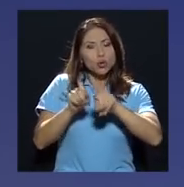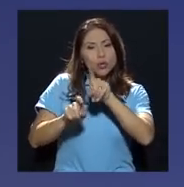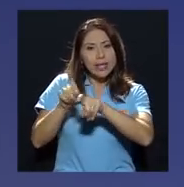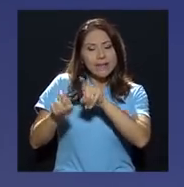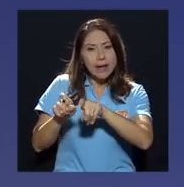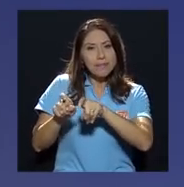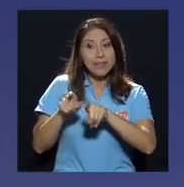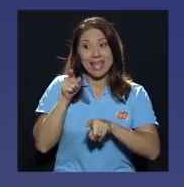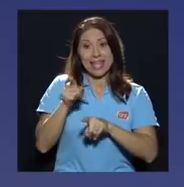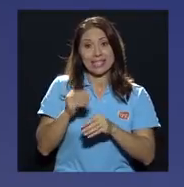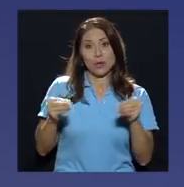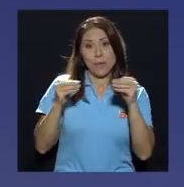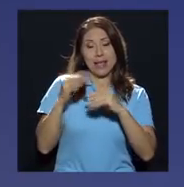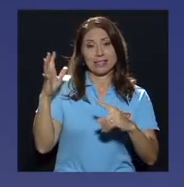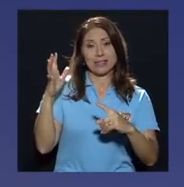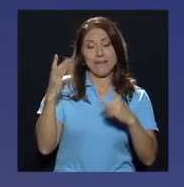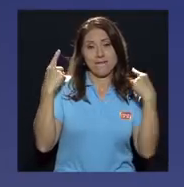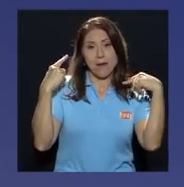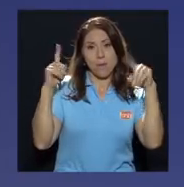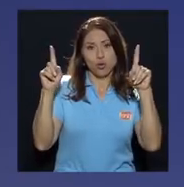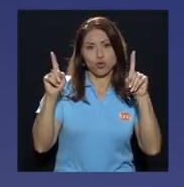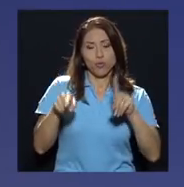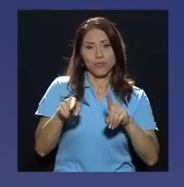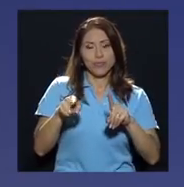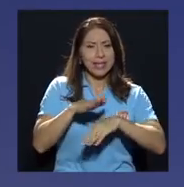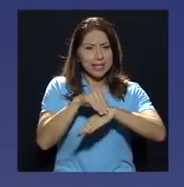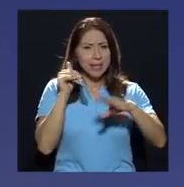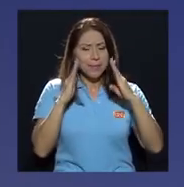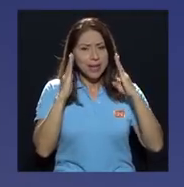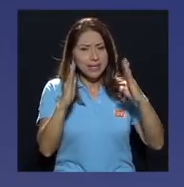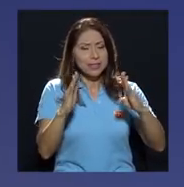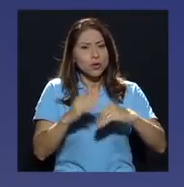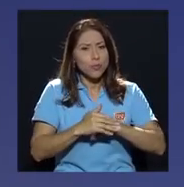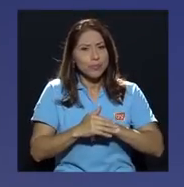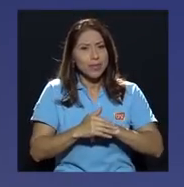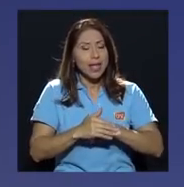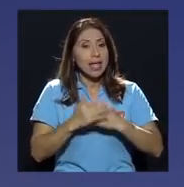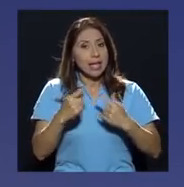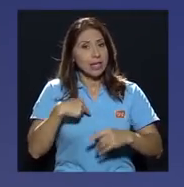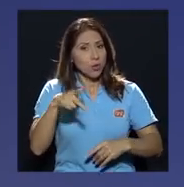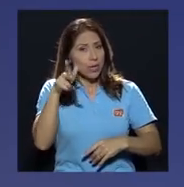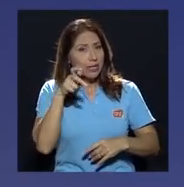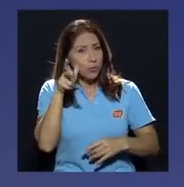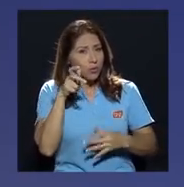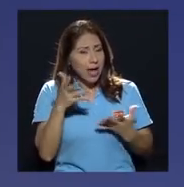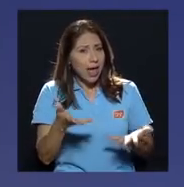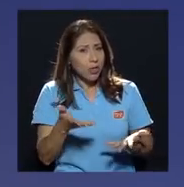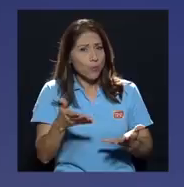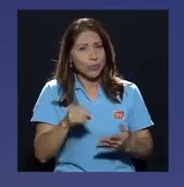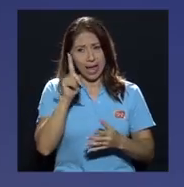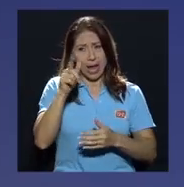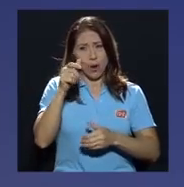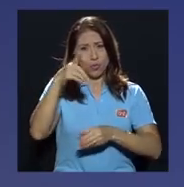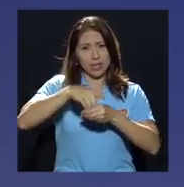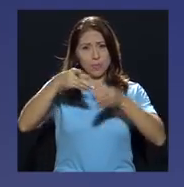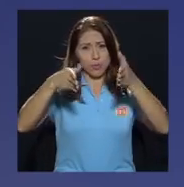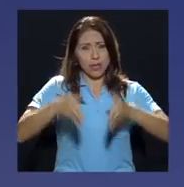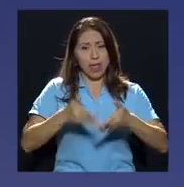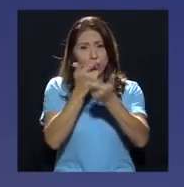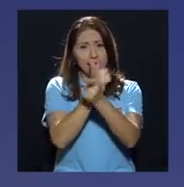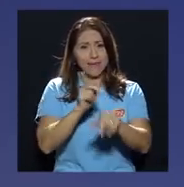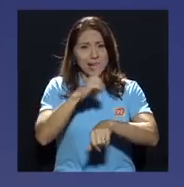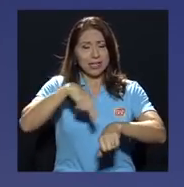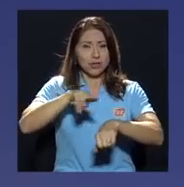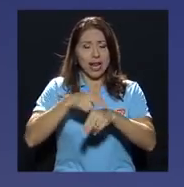es el caso digamos más famoso que me llamó mucho la atención don manuel que inclusive le escuchaba un cuestionamiento a uno de los diputados